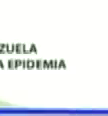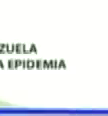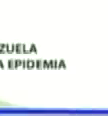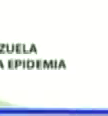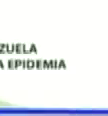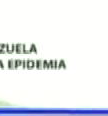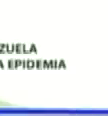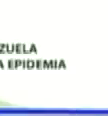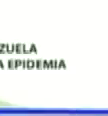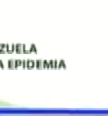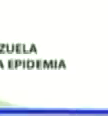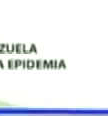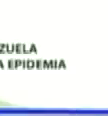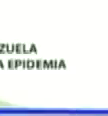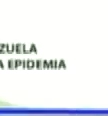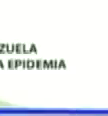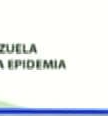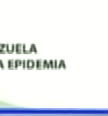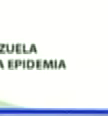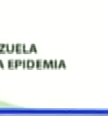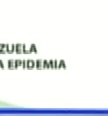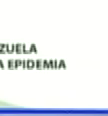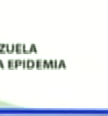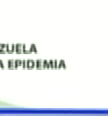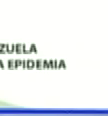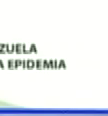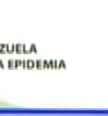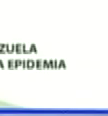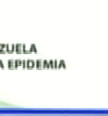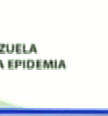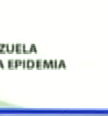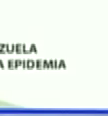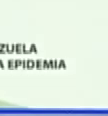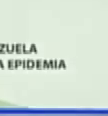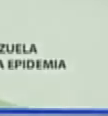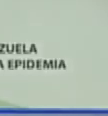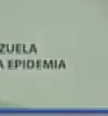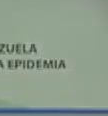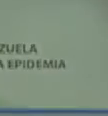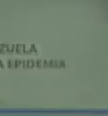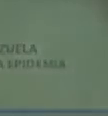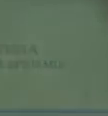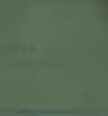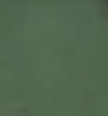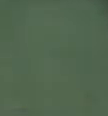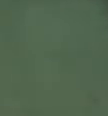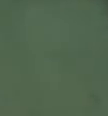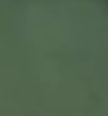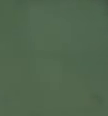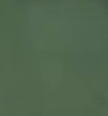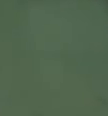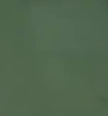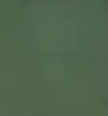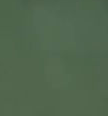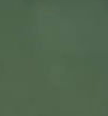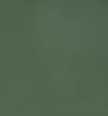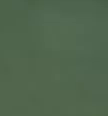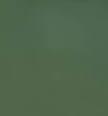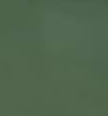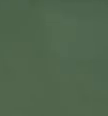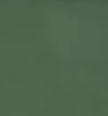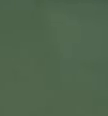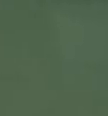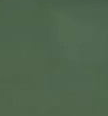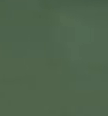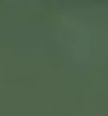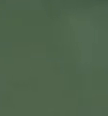son prácticamente hoy 100% de los casos son de Colombia, Ecuador y Brasil. Por favor, vicepresidenta. Sí, presidente, algo